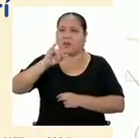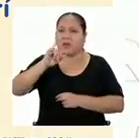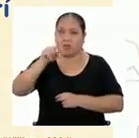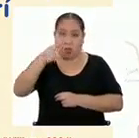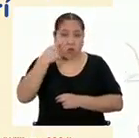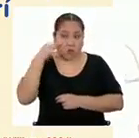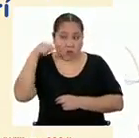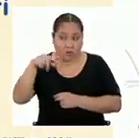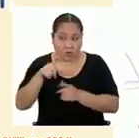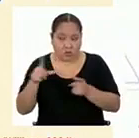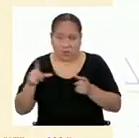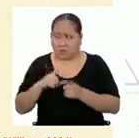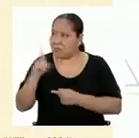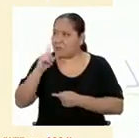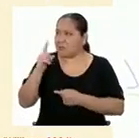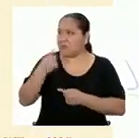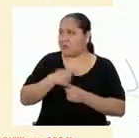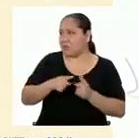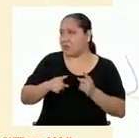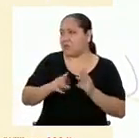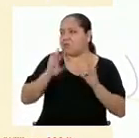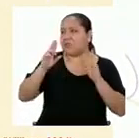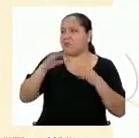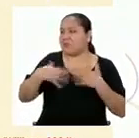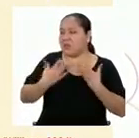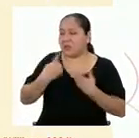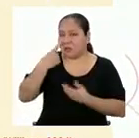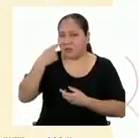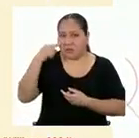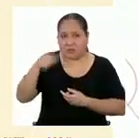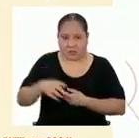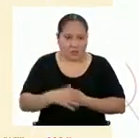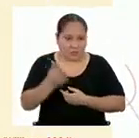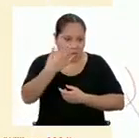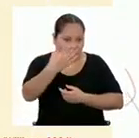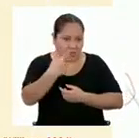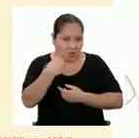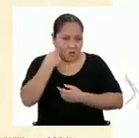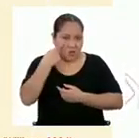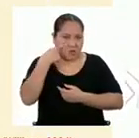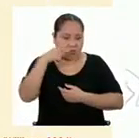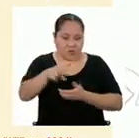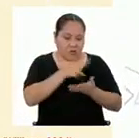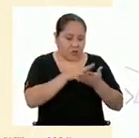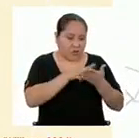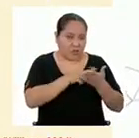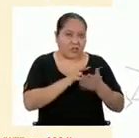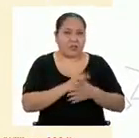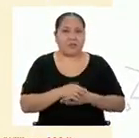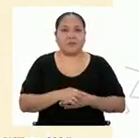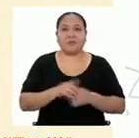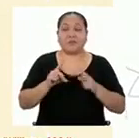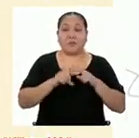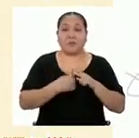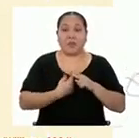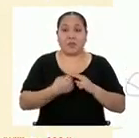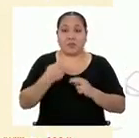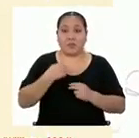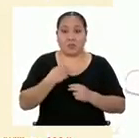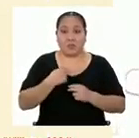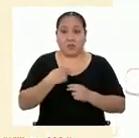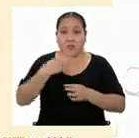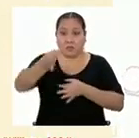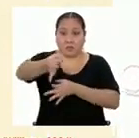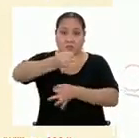No, pero me gustaría conocerlo. Empecemos a conocerlo entonces, a través de la lectura. Comienzo yo y nos